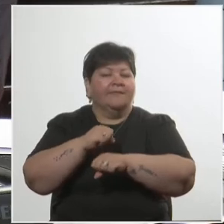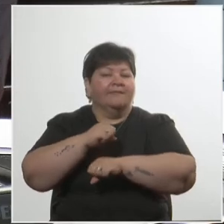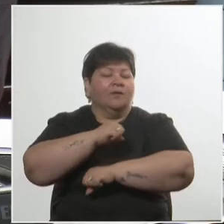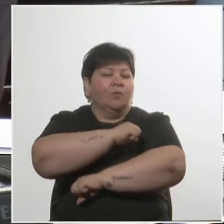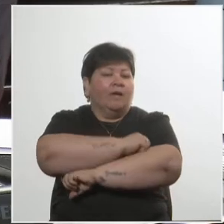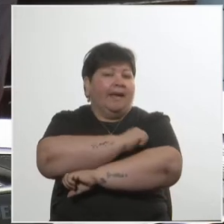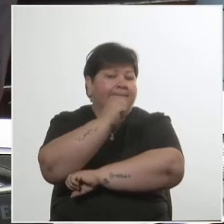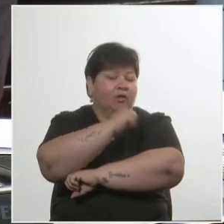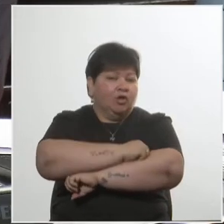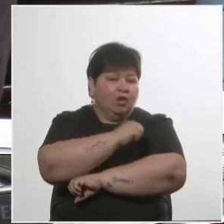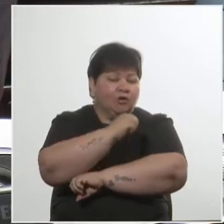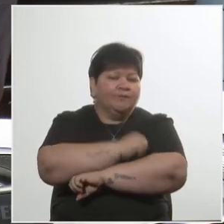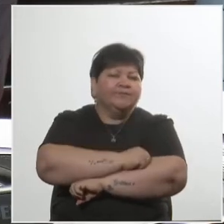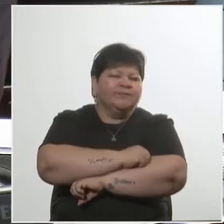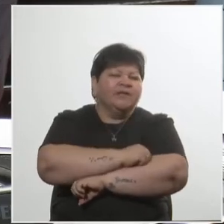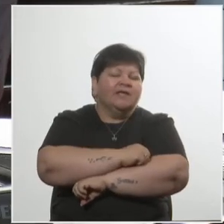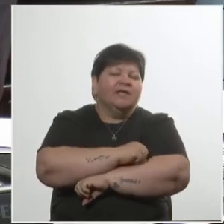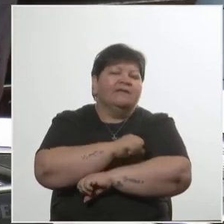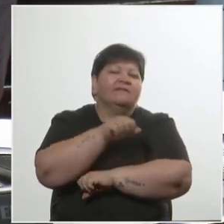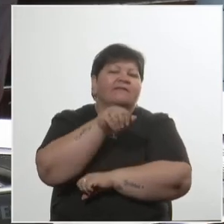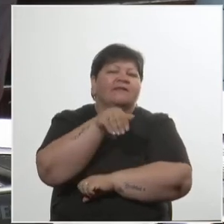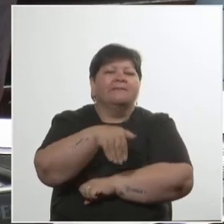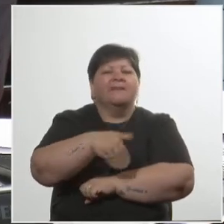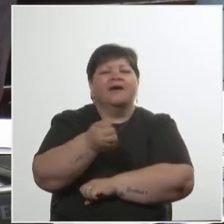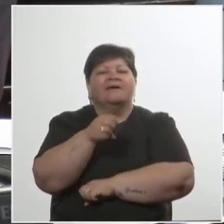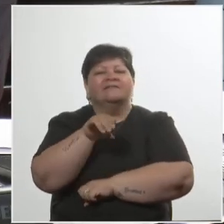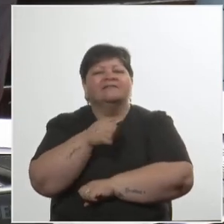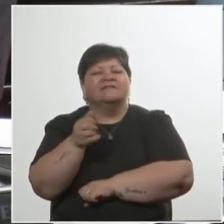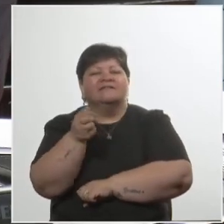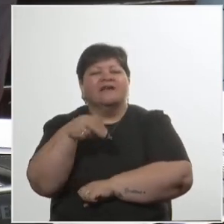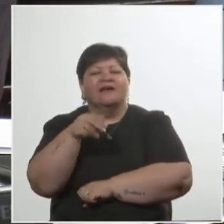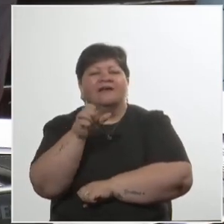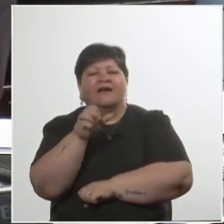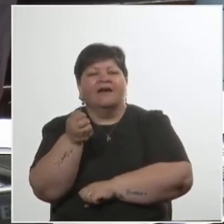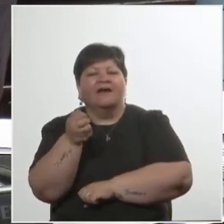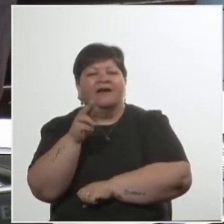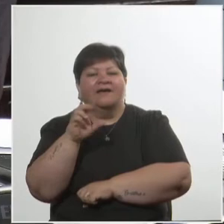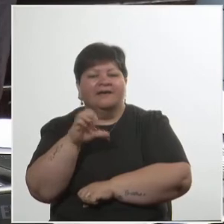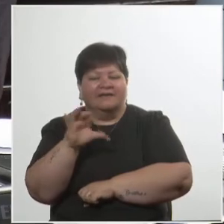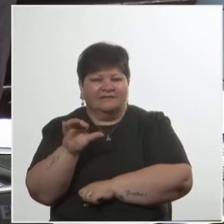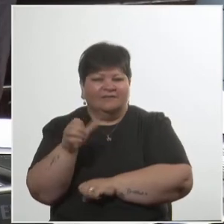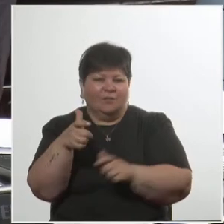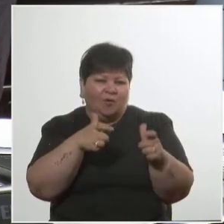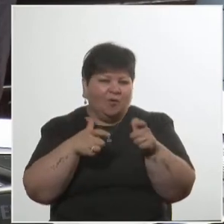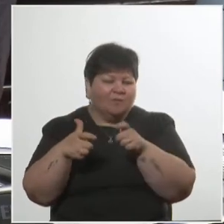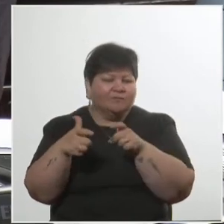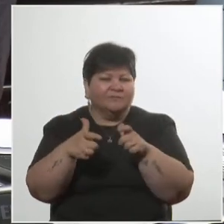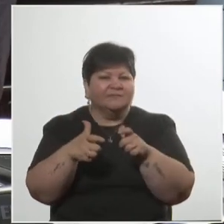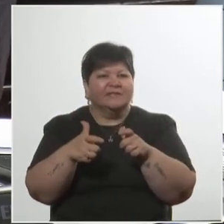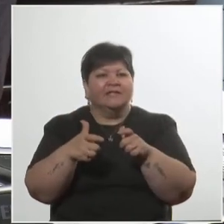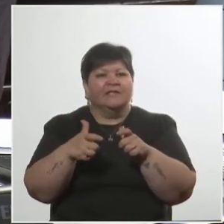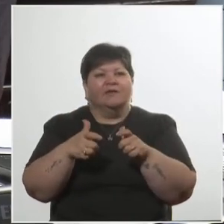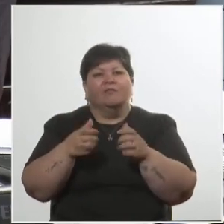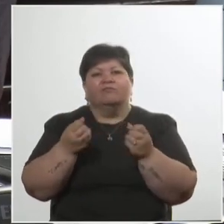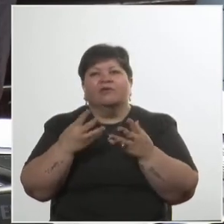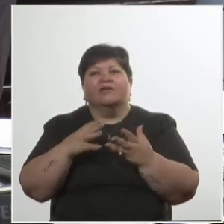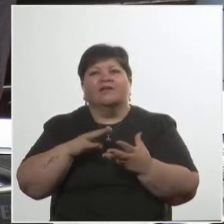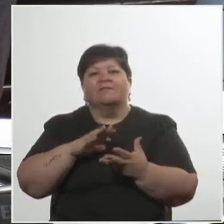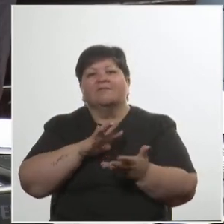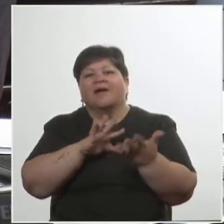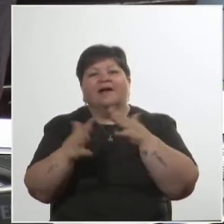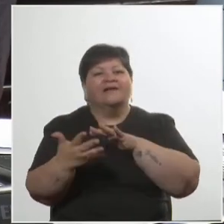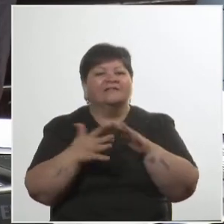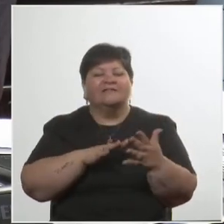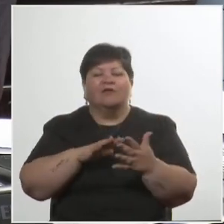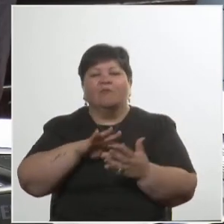cantegriles de timbú y Aparicio Sarabia que le dieron a la guerrilla un cierto aire romántico Robin honest Robin